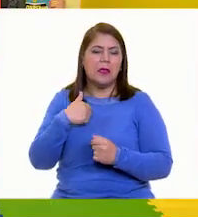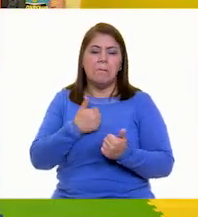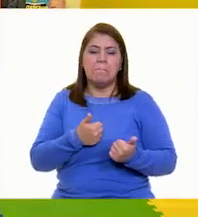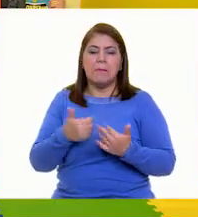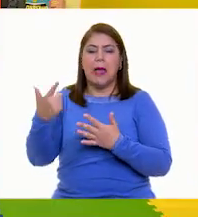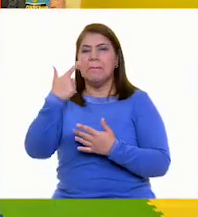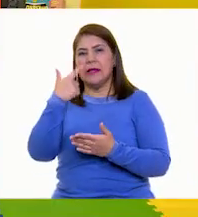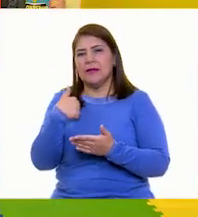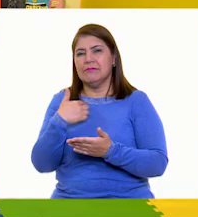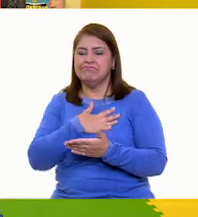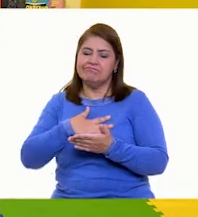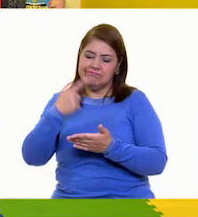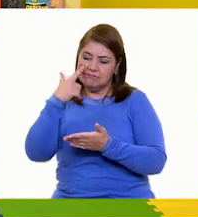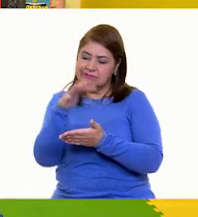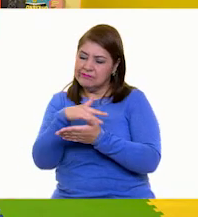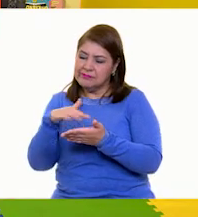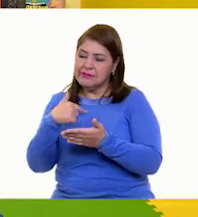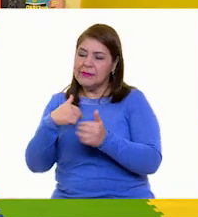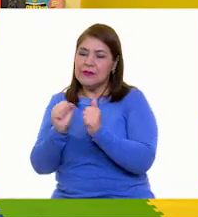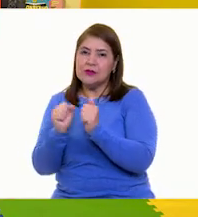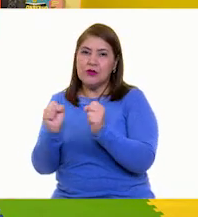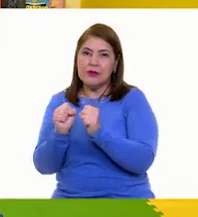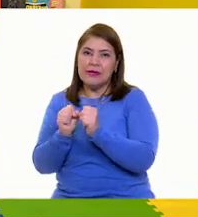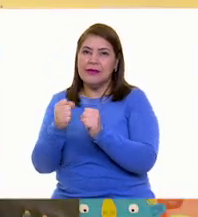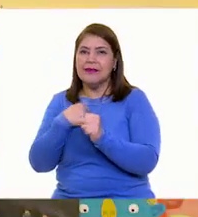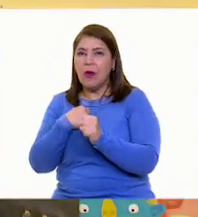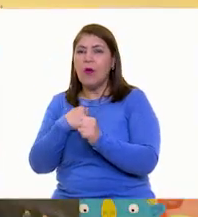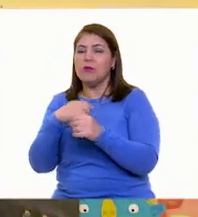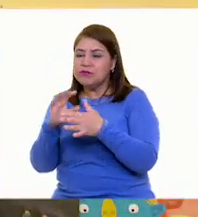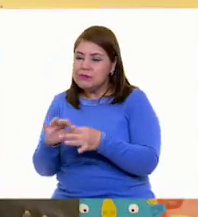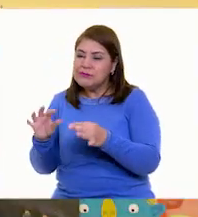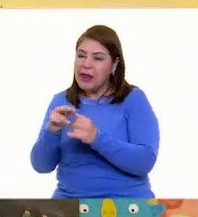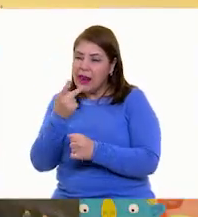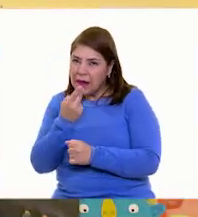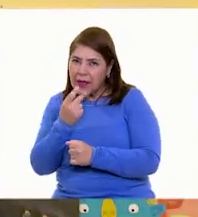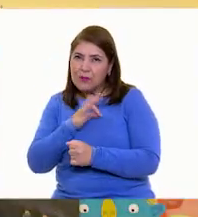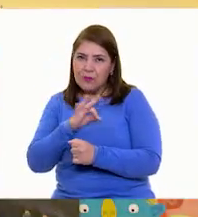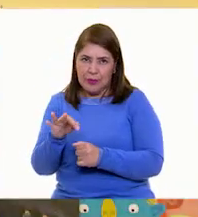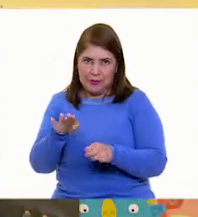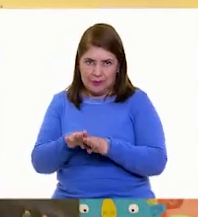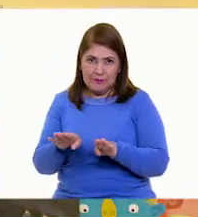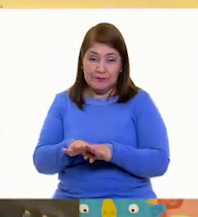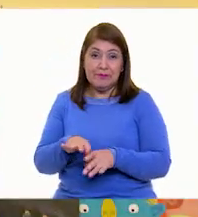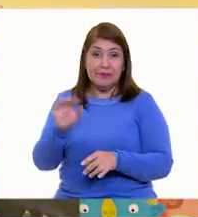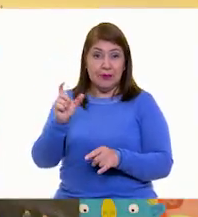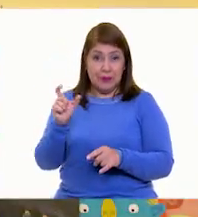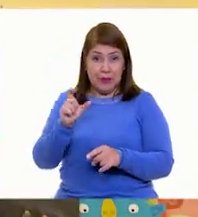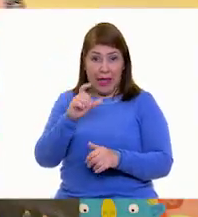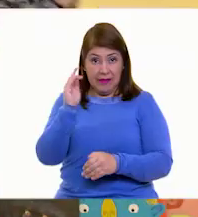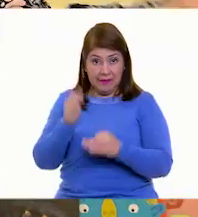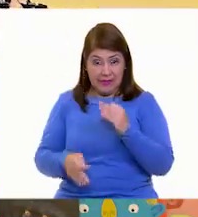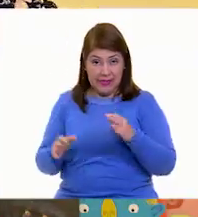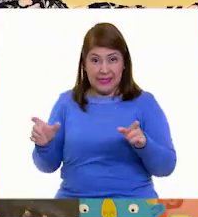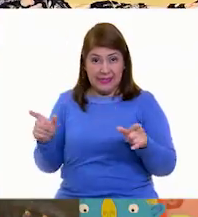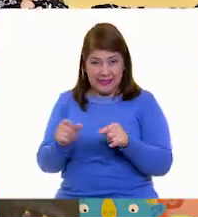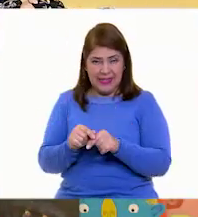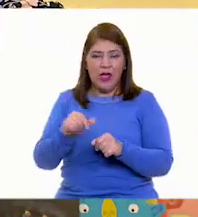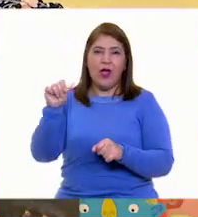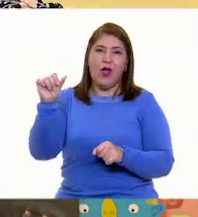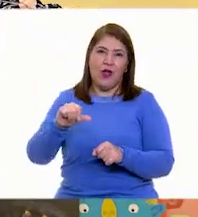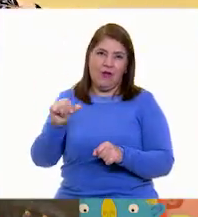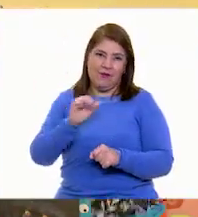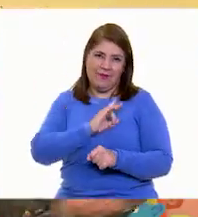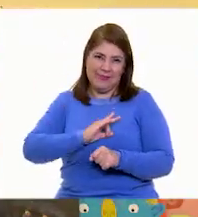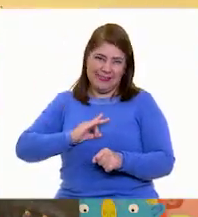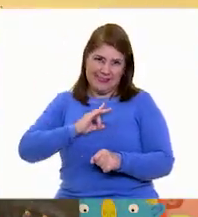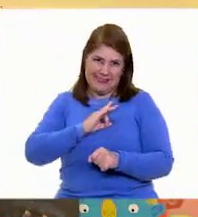para leerlo con mi sobrino aplicando lo que hoy aprendí. Y hablando de finales felices, colorín